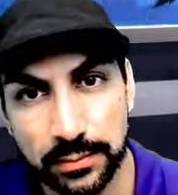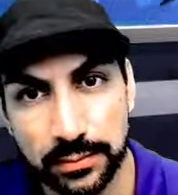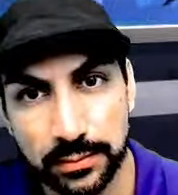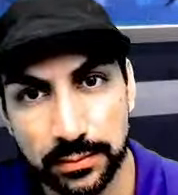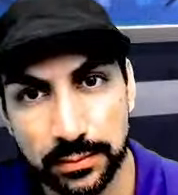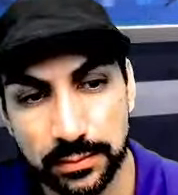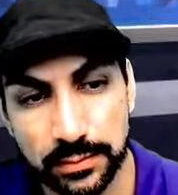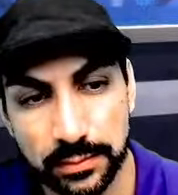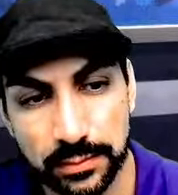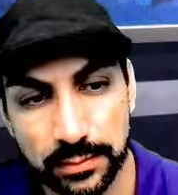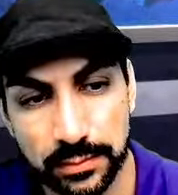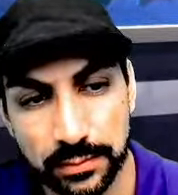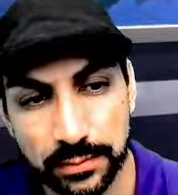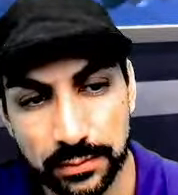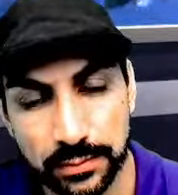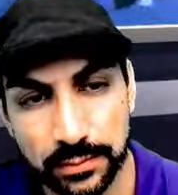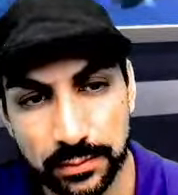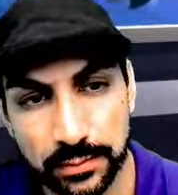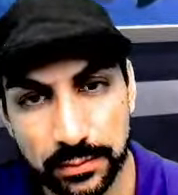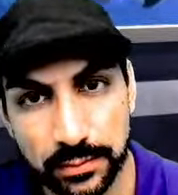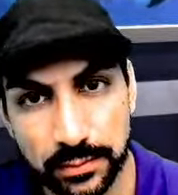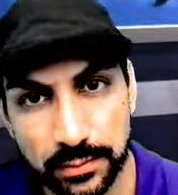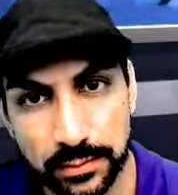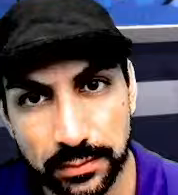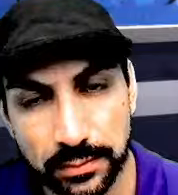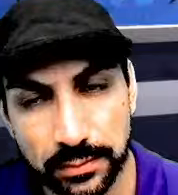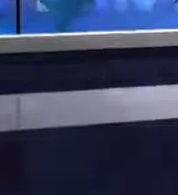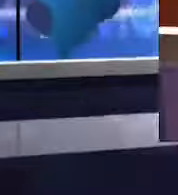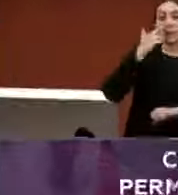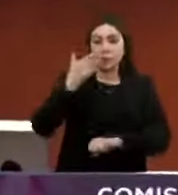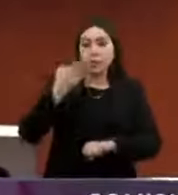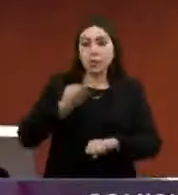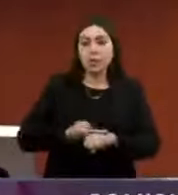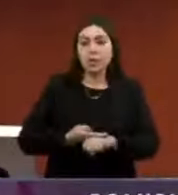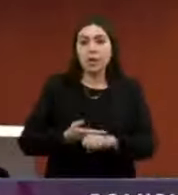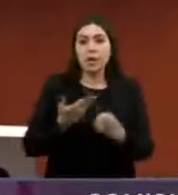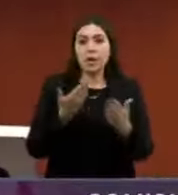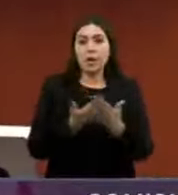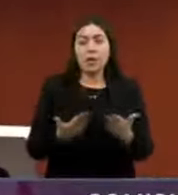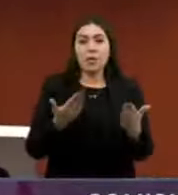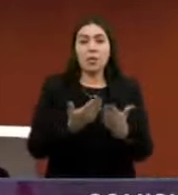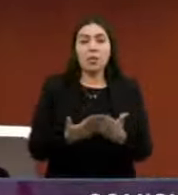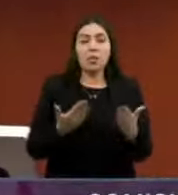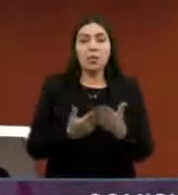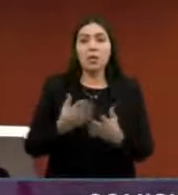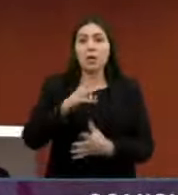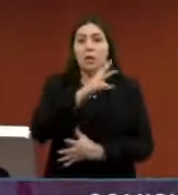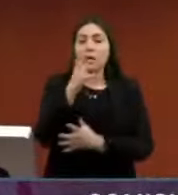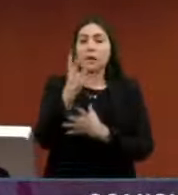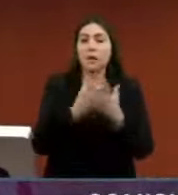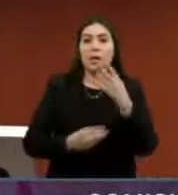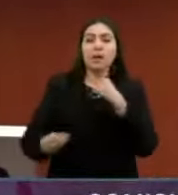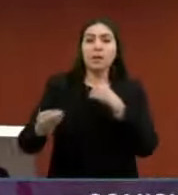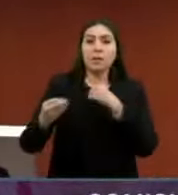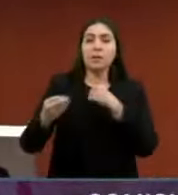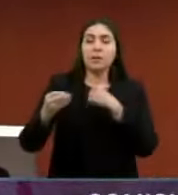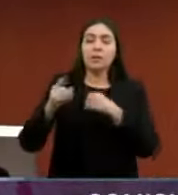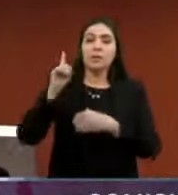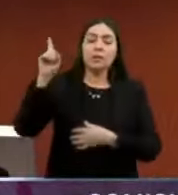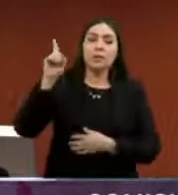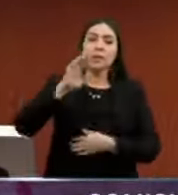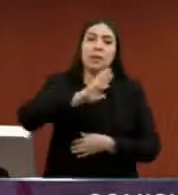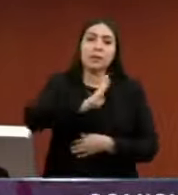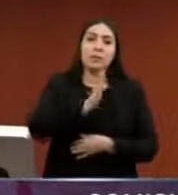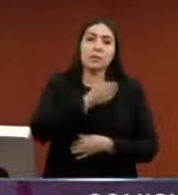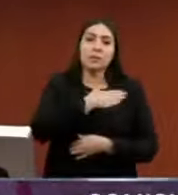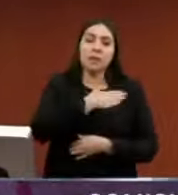por mujeres asesinadas cuyos responsables hoy están prófugos de la justicia en España,